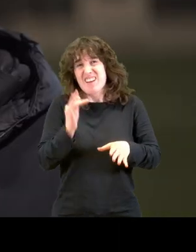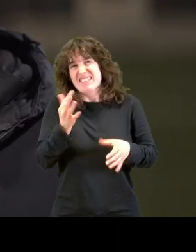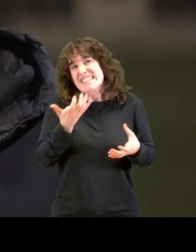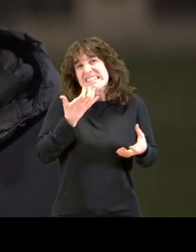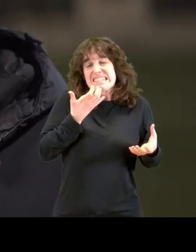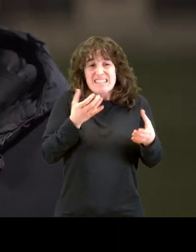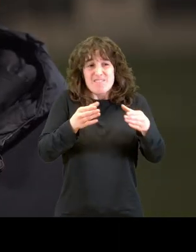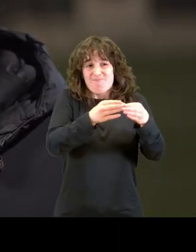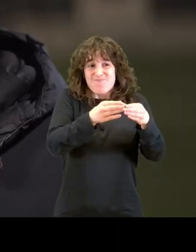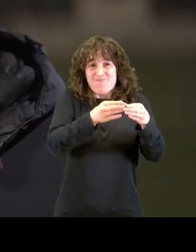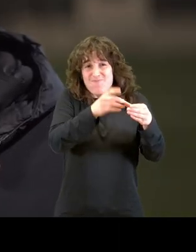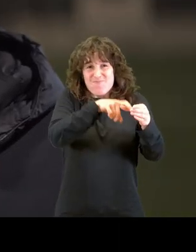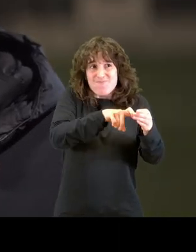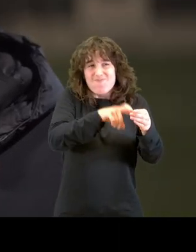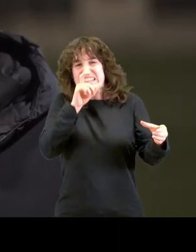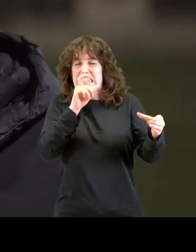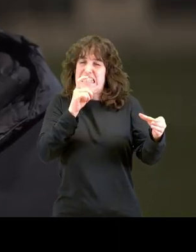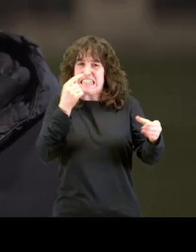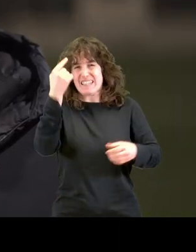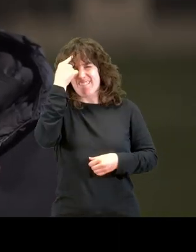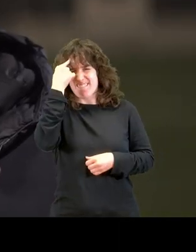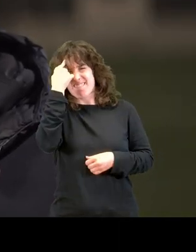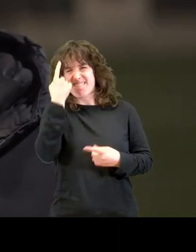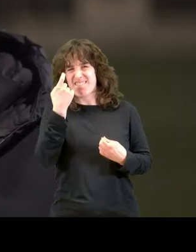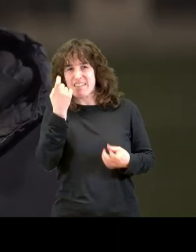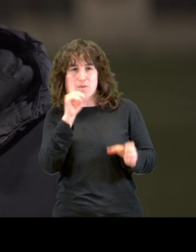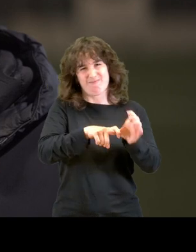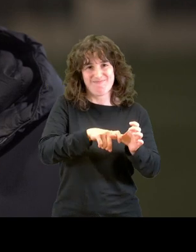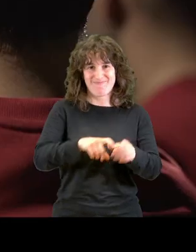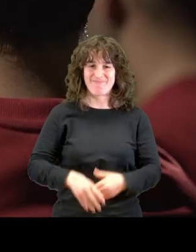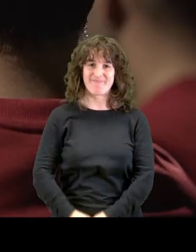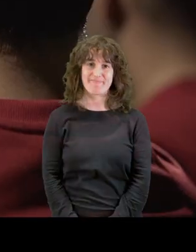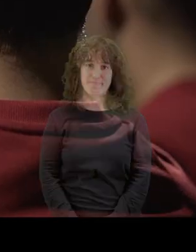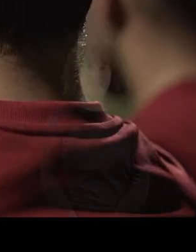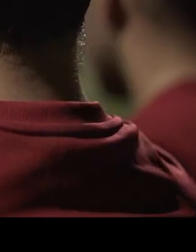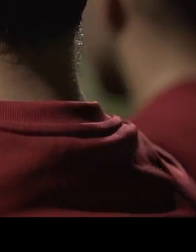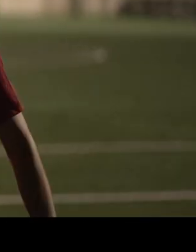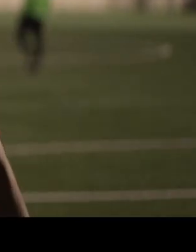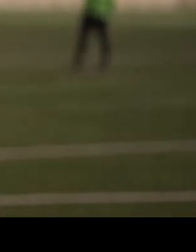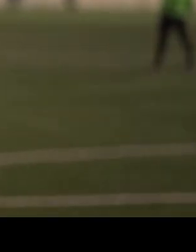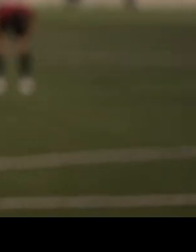y algo que echas de menos cuando no formas parte de él es ser de un equipo.